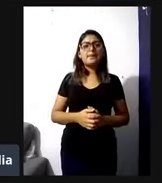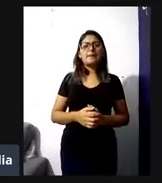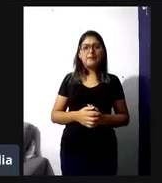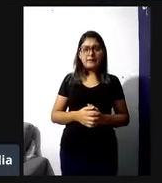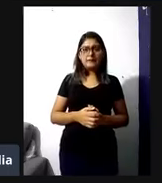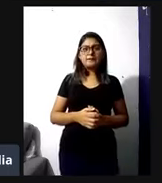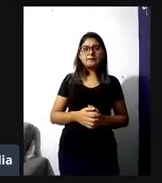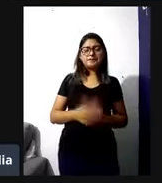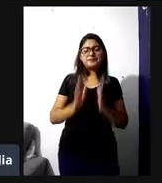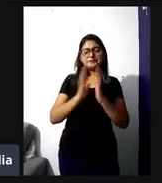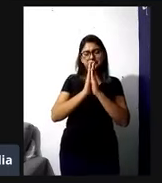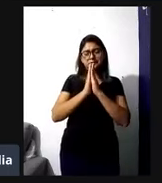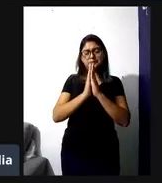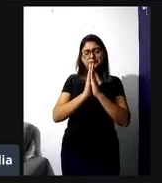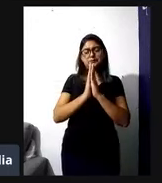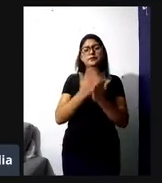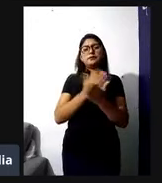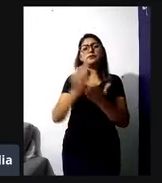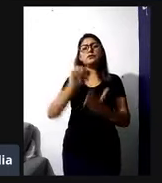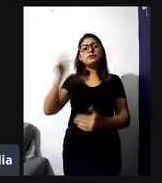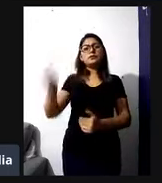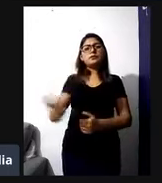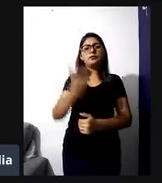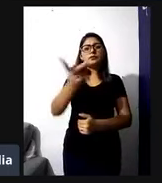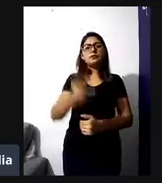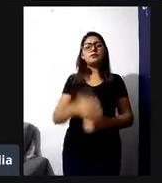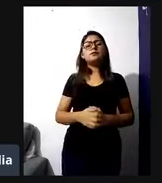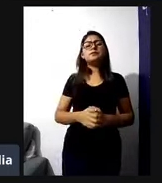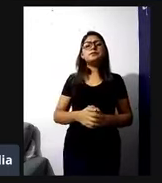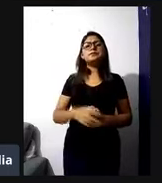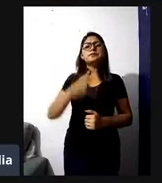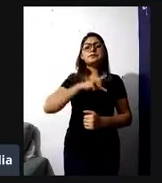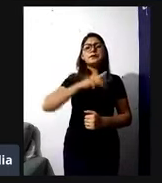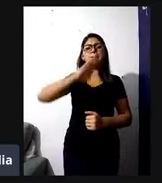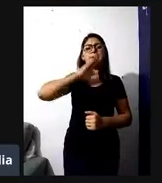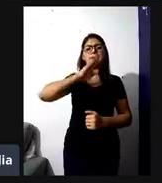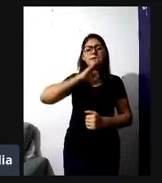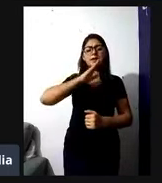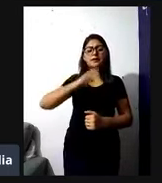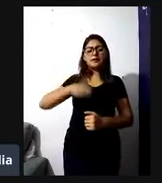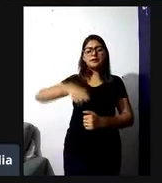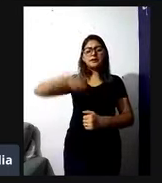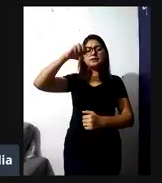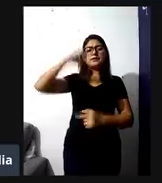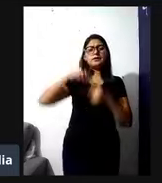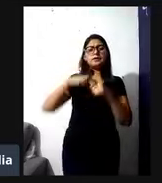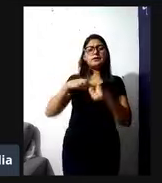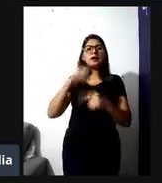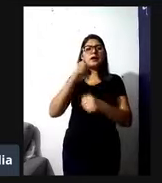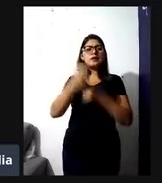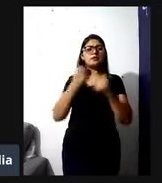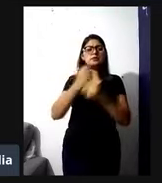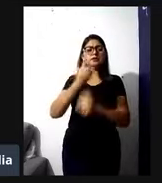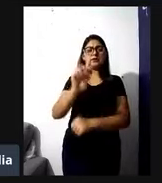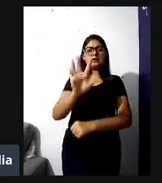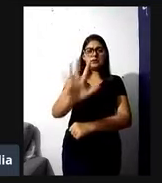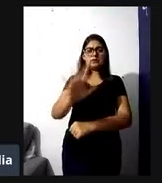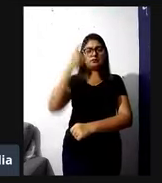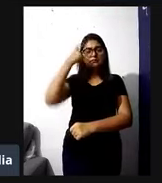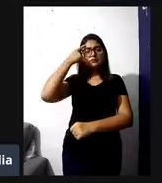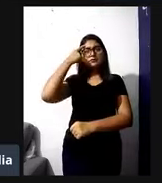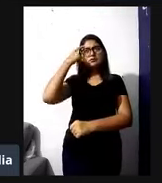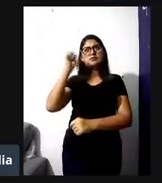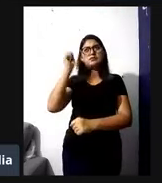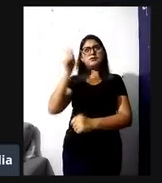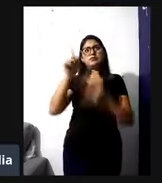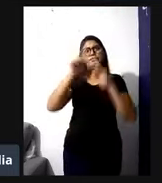favor. Otra pregunta. Mi madre adulta mayor de 75 años tiene demencia senil y se altera mucho.